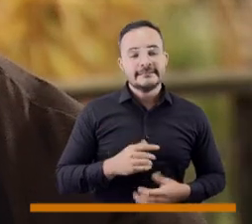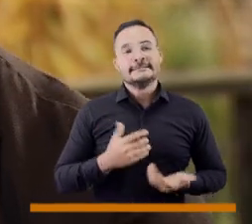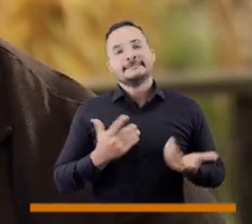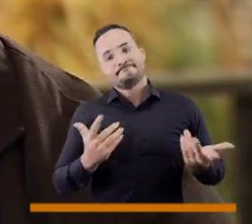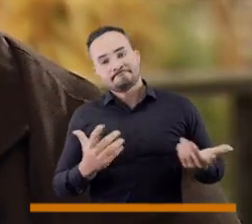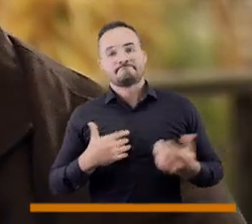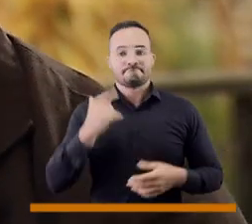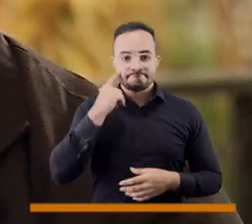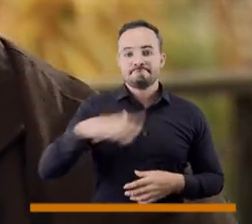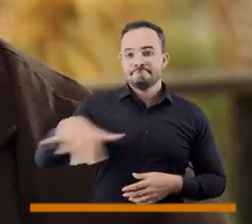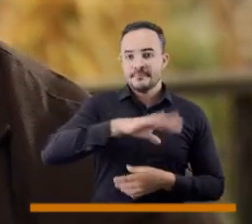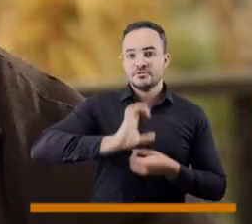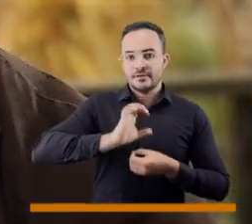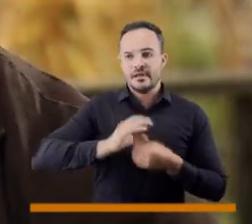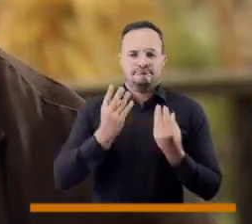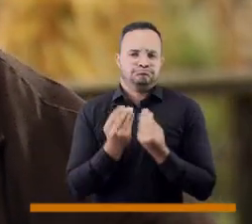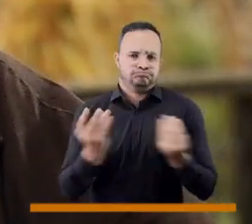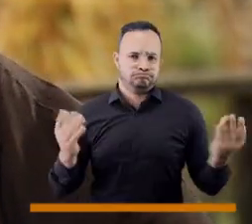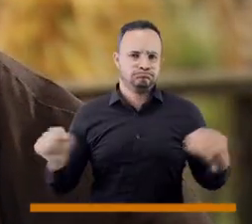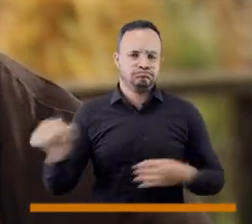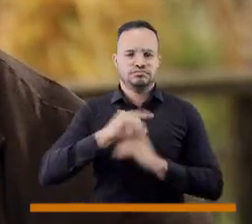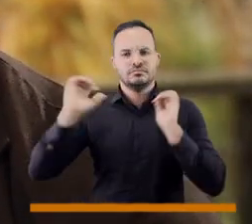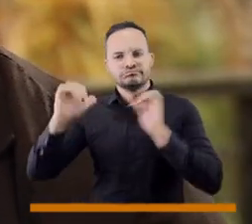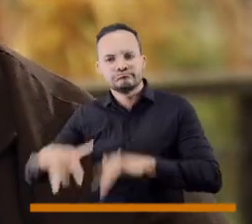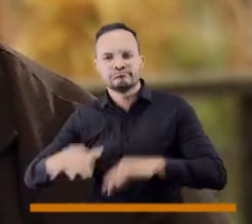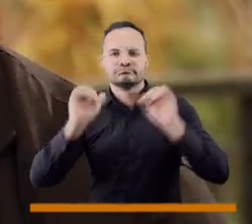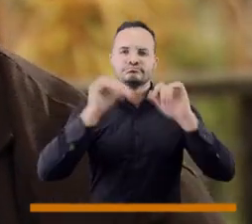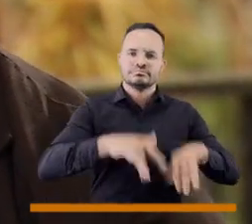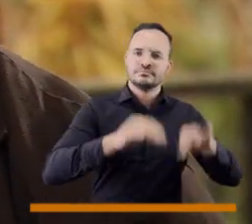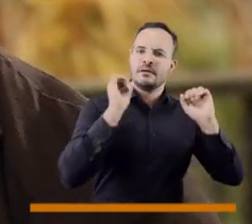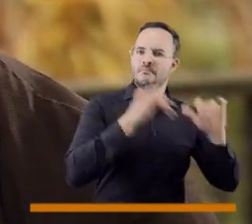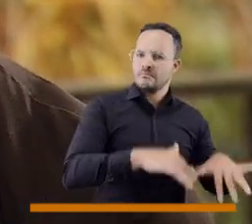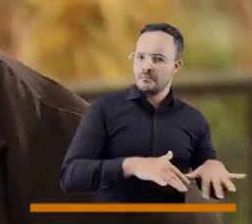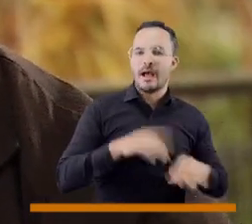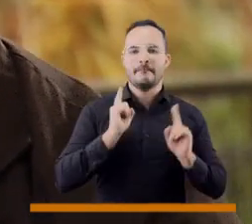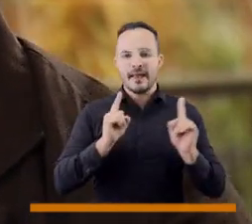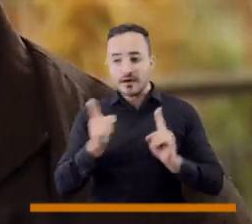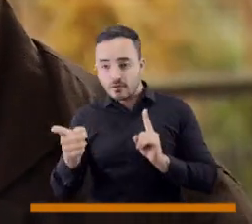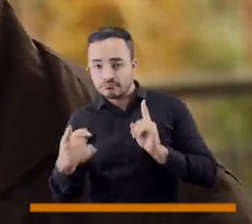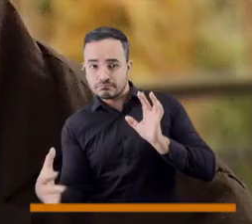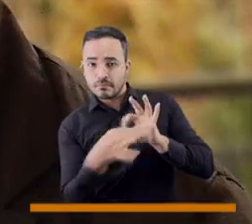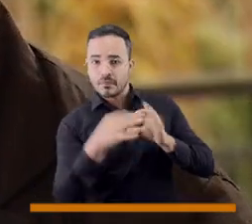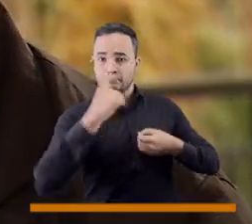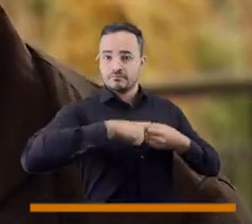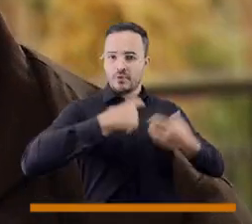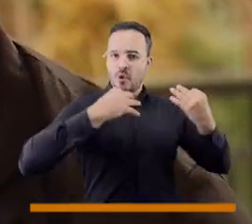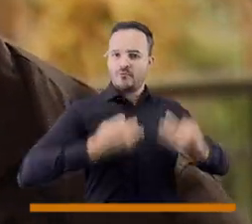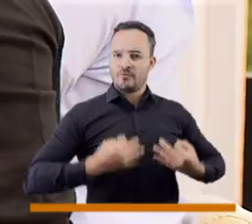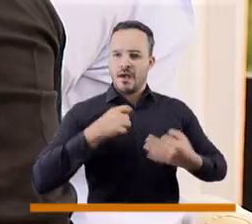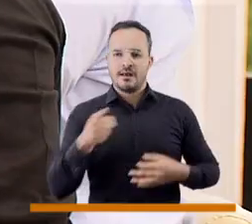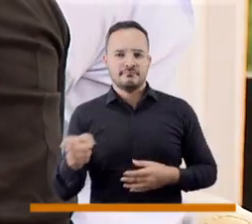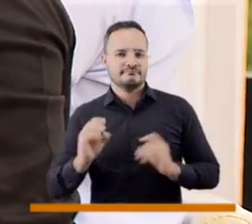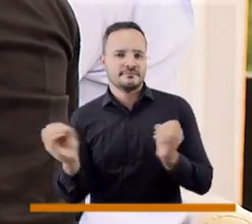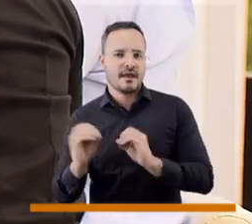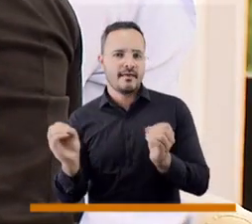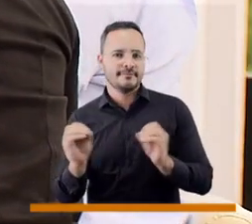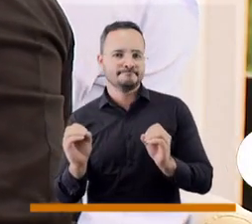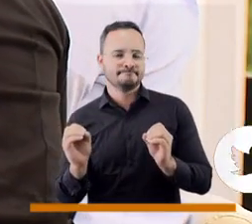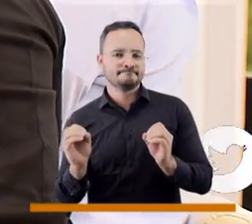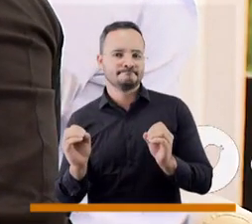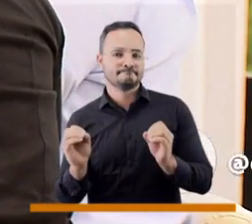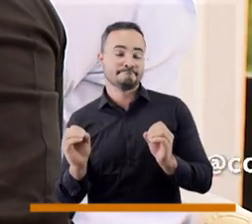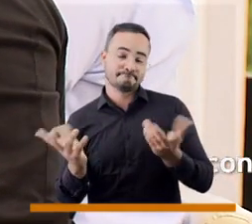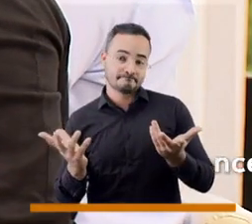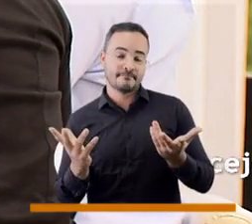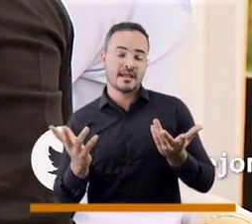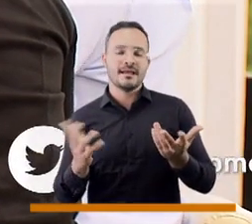constituidas, también hay que reconocer que en la ciudad hay muchas iglesias o lugares de congregación donde no hay ningún